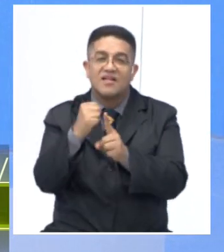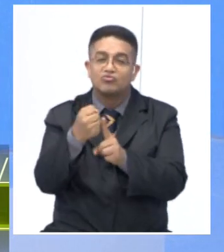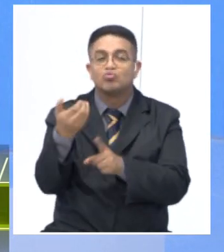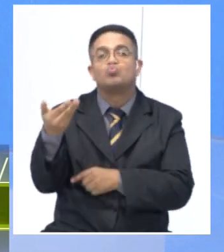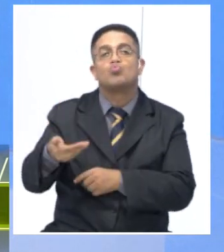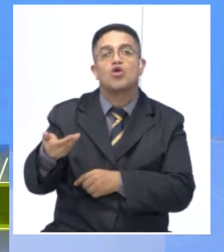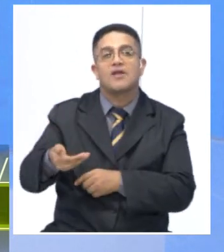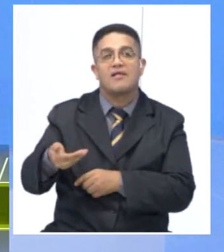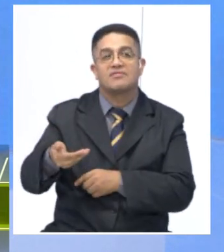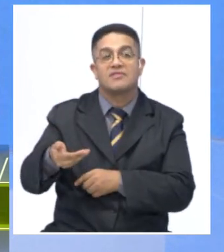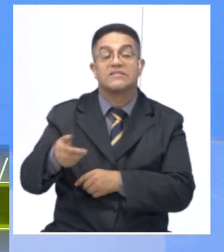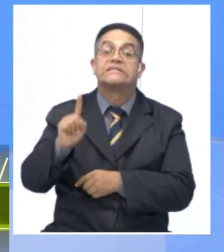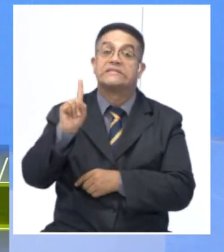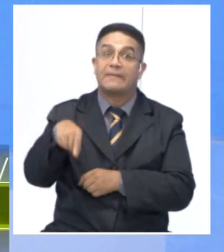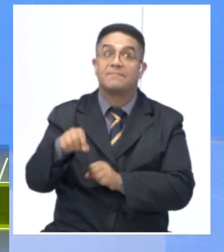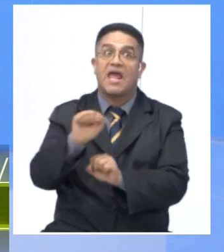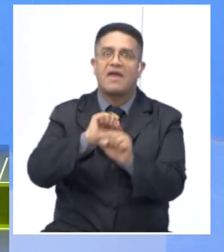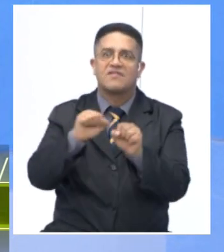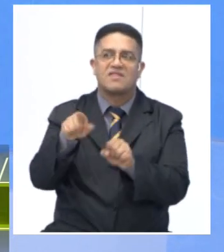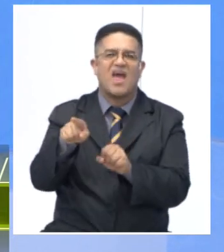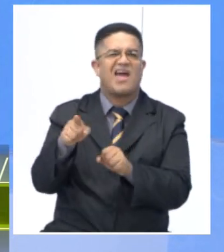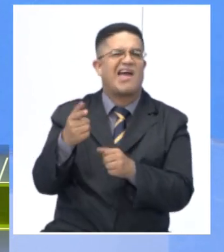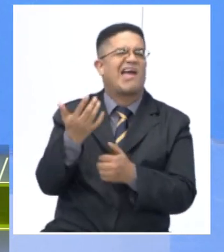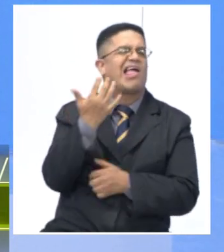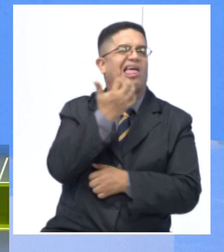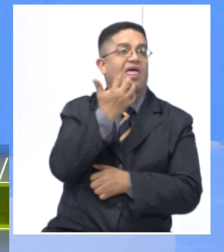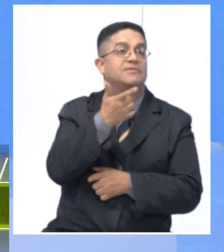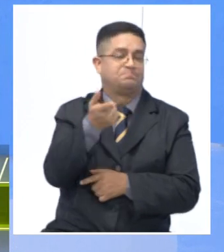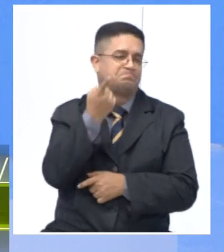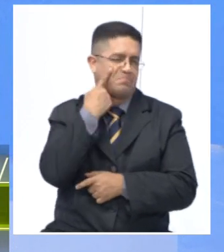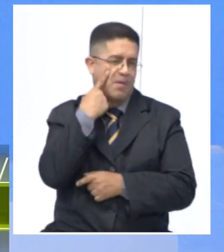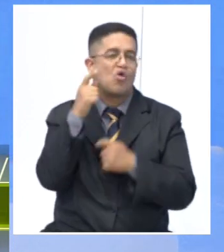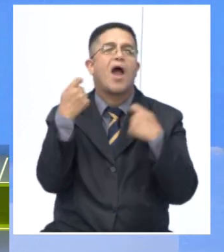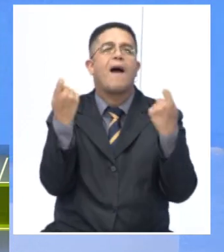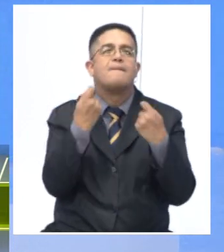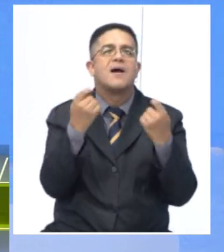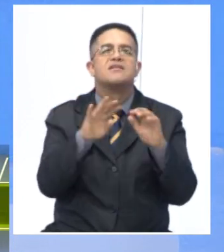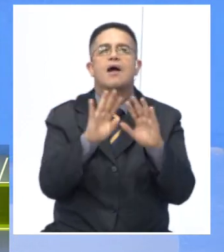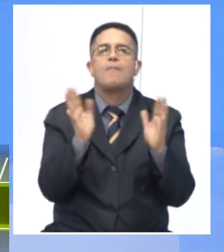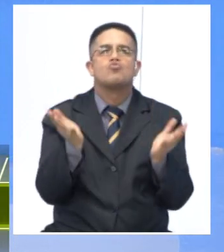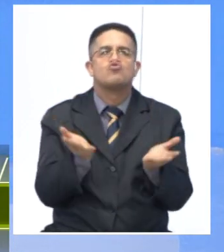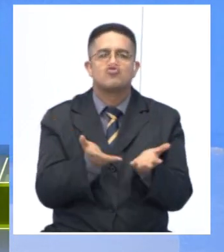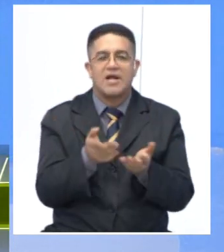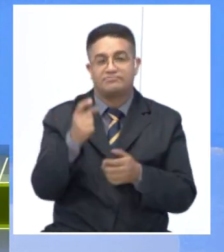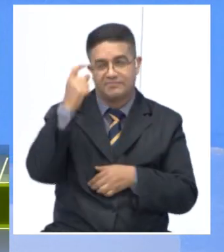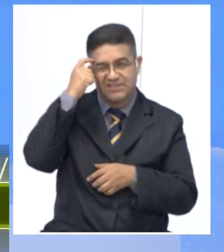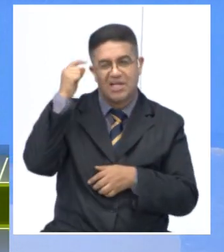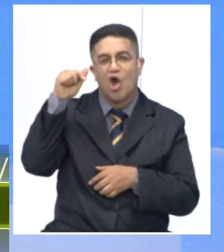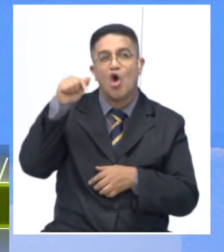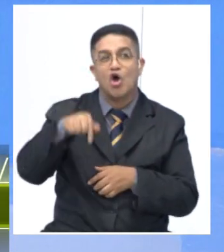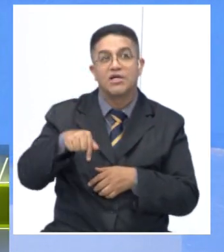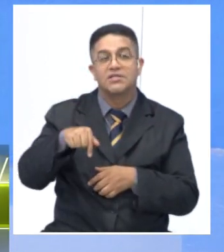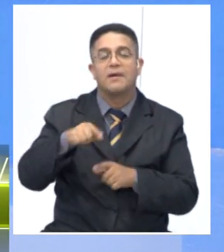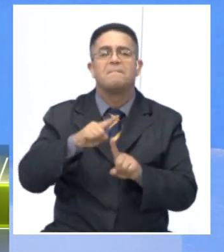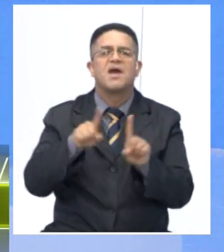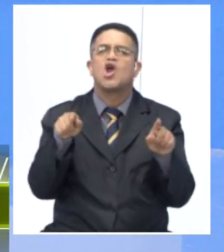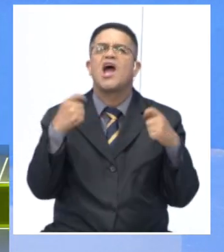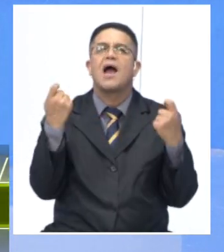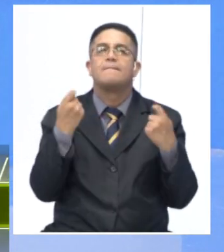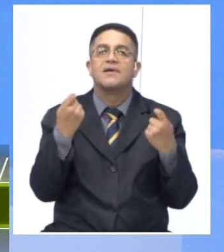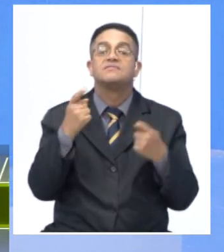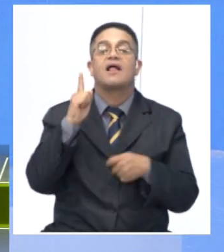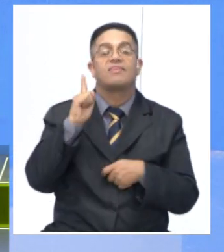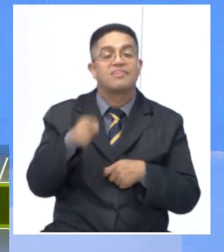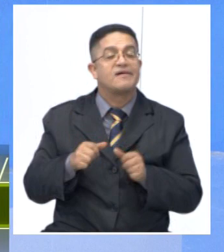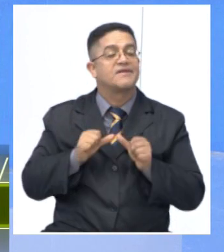y además evitar los estereotipos. Vemos la campaña mundial que se realiza tal día como hoy, pero es una campaña que debe ser